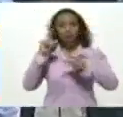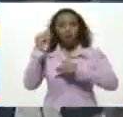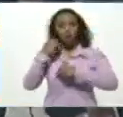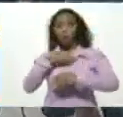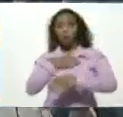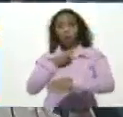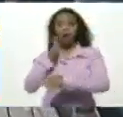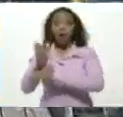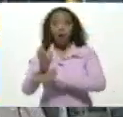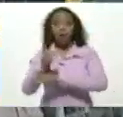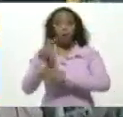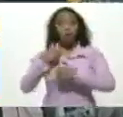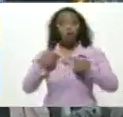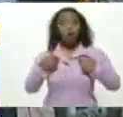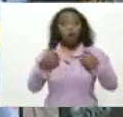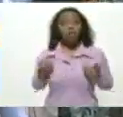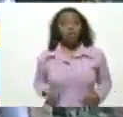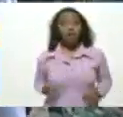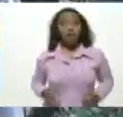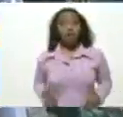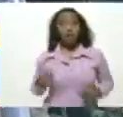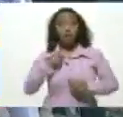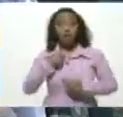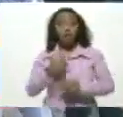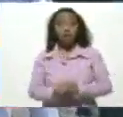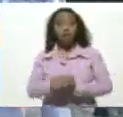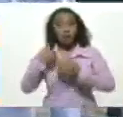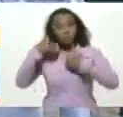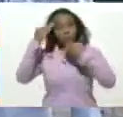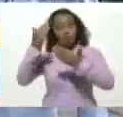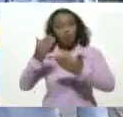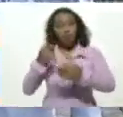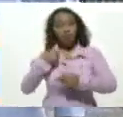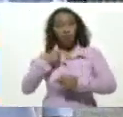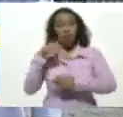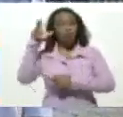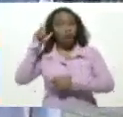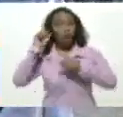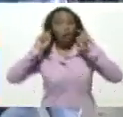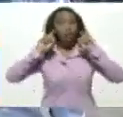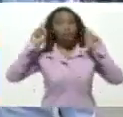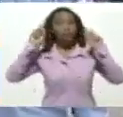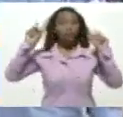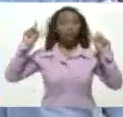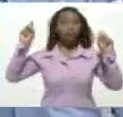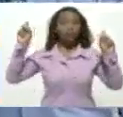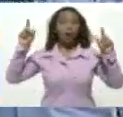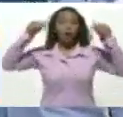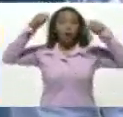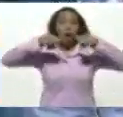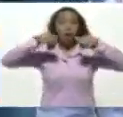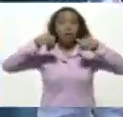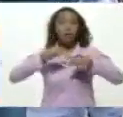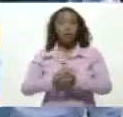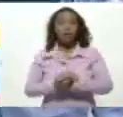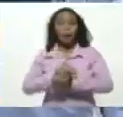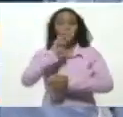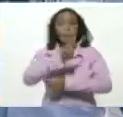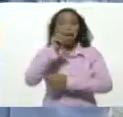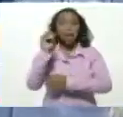allá porque estoy en dieta. Bueno, mi saludo. Vamos a escuchar el tema. Hoy,